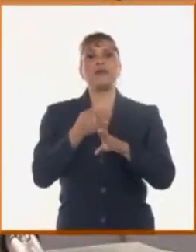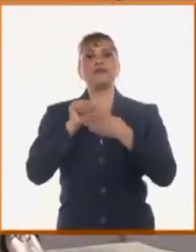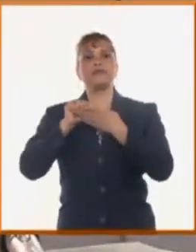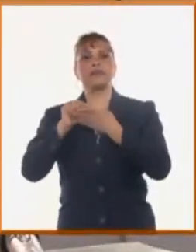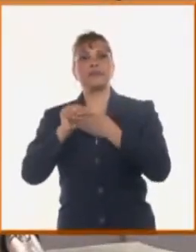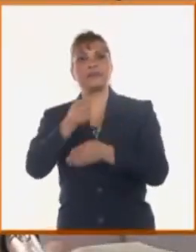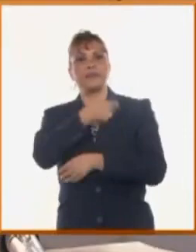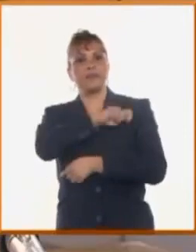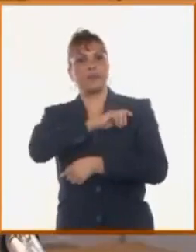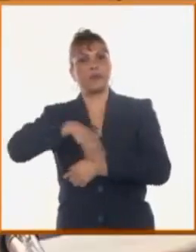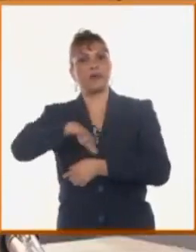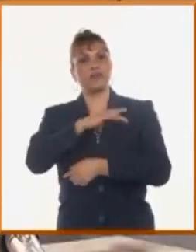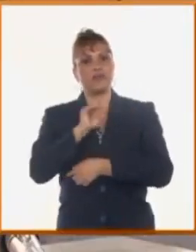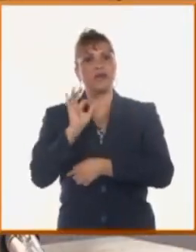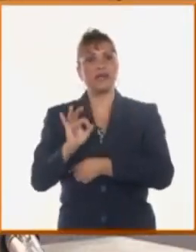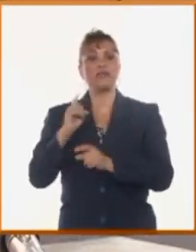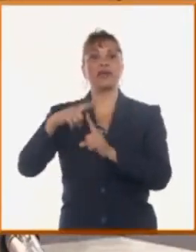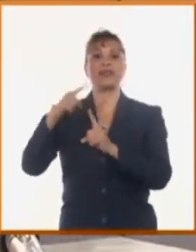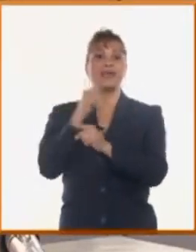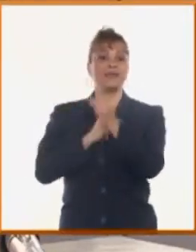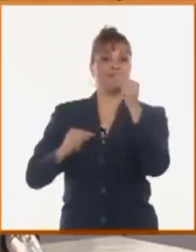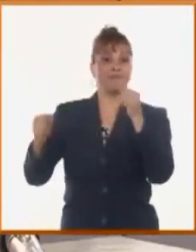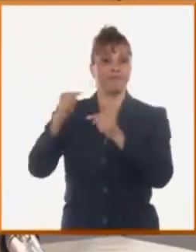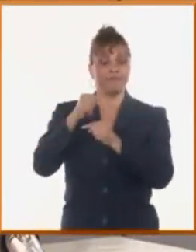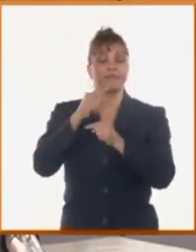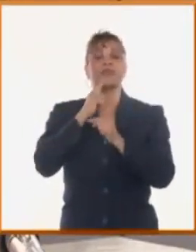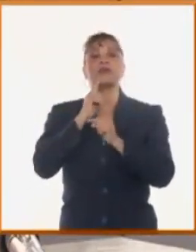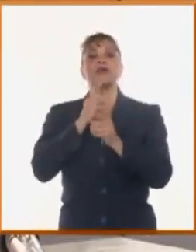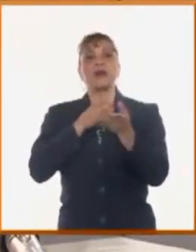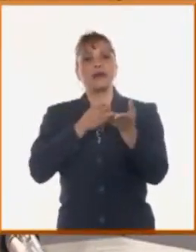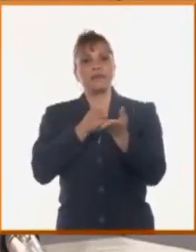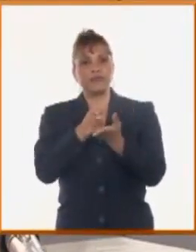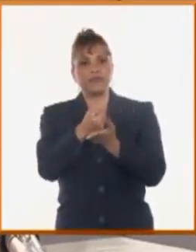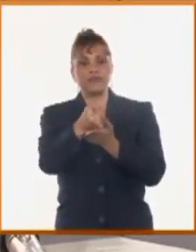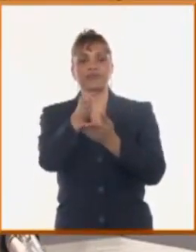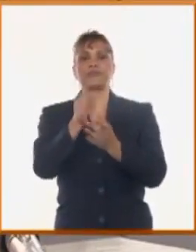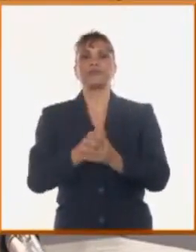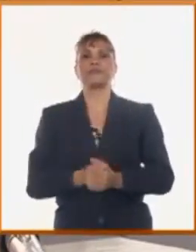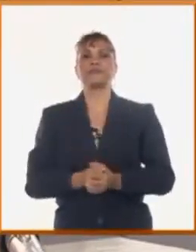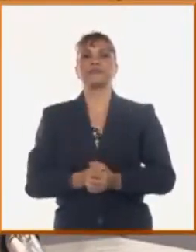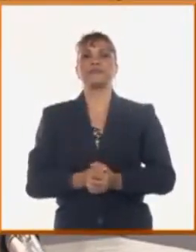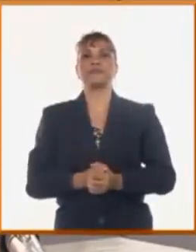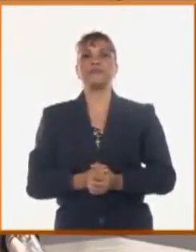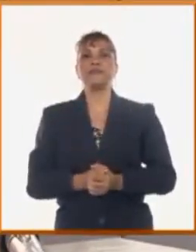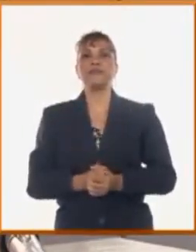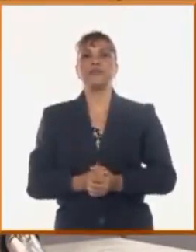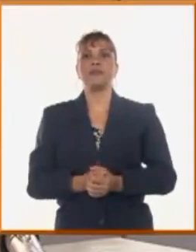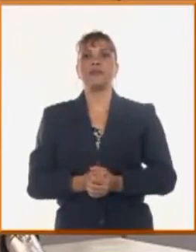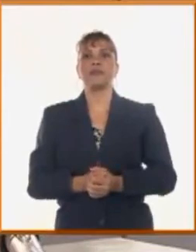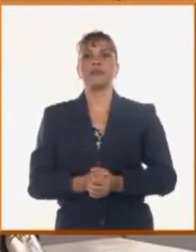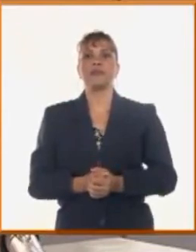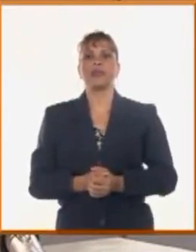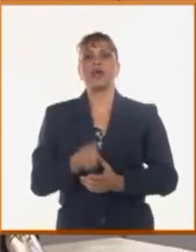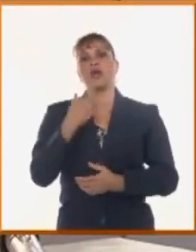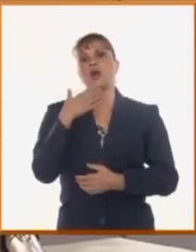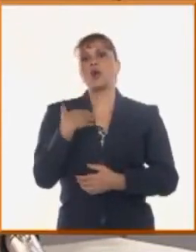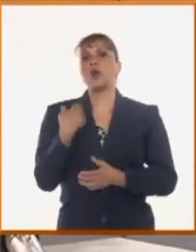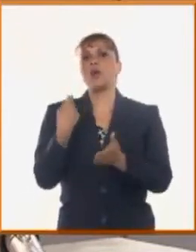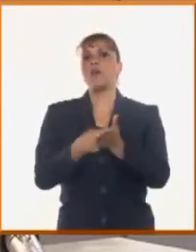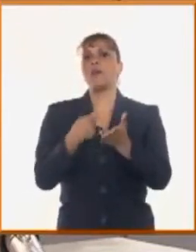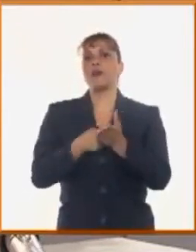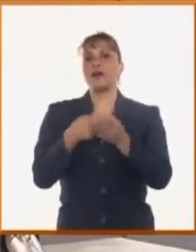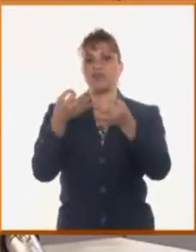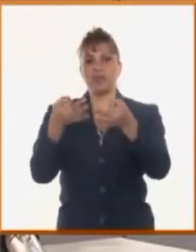fue una de las tareas fundamentales de las cuales avanzamos. Una tercera pregunta, ¿cómo establecer sistemas de pago seguros y más